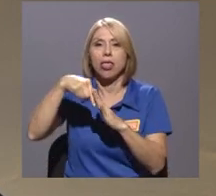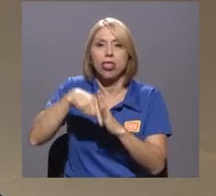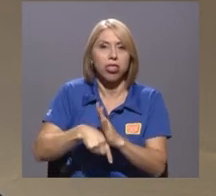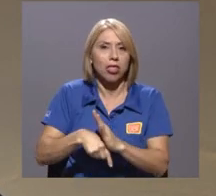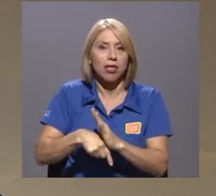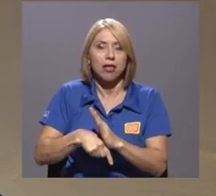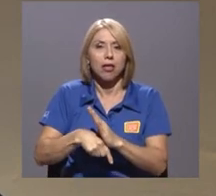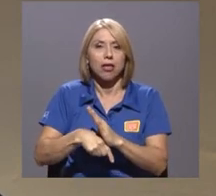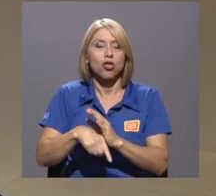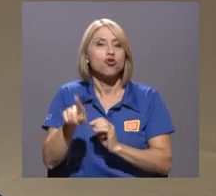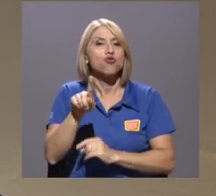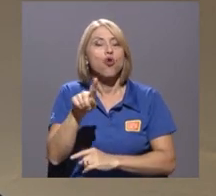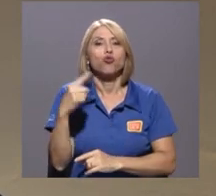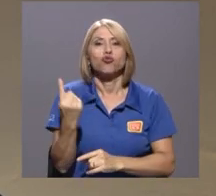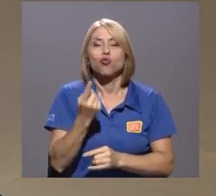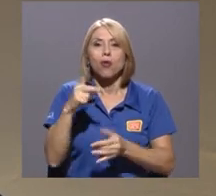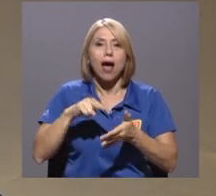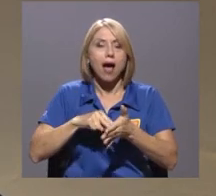un